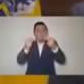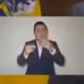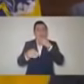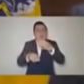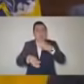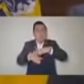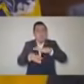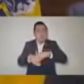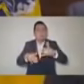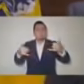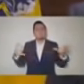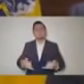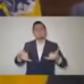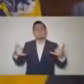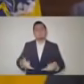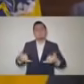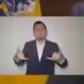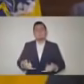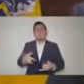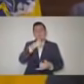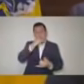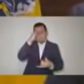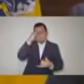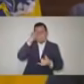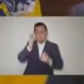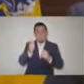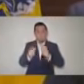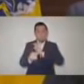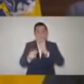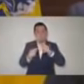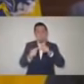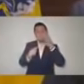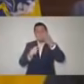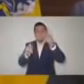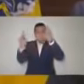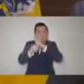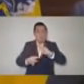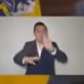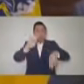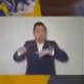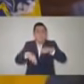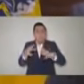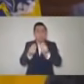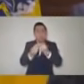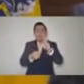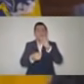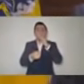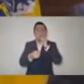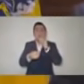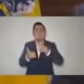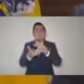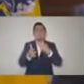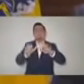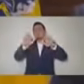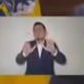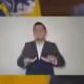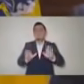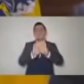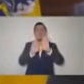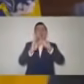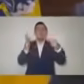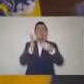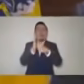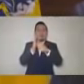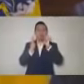sin embargo a pesar del complejo escenario que enfrentamos hemos decidido que no podemos volver a parar las actividades económicas